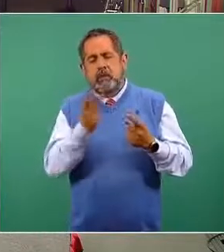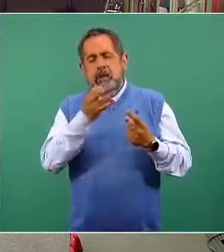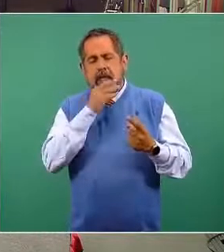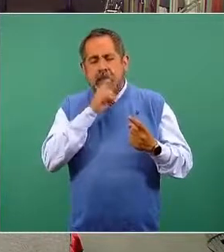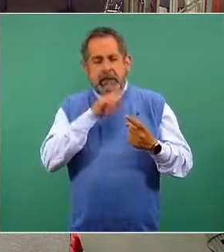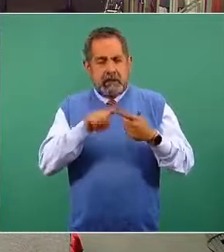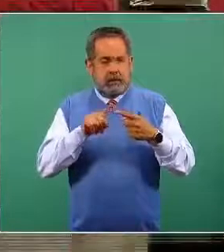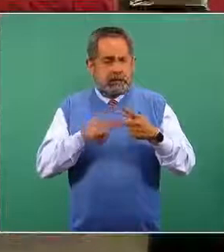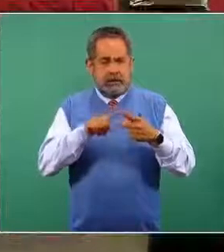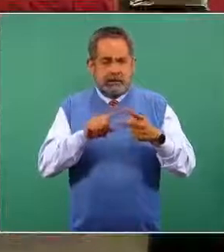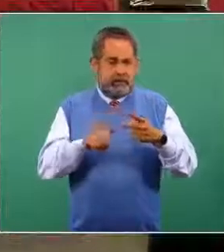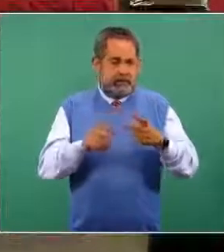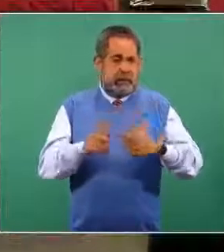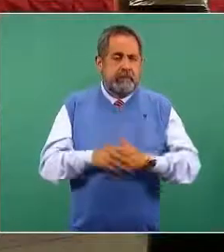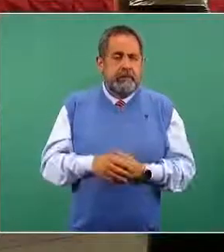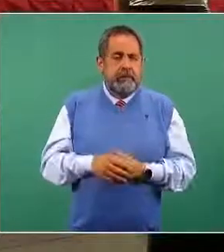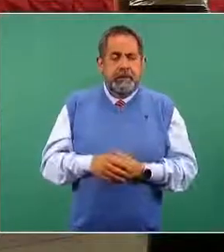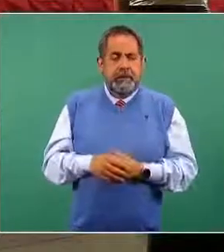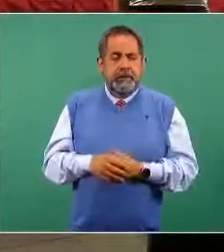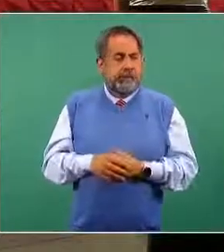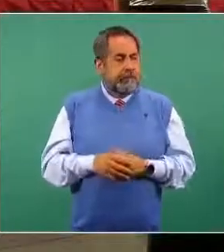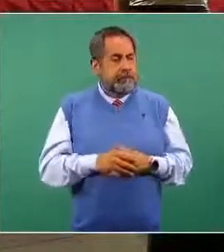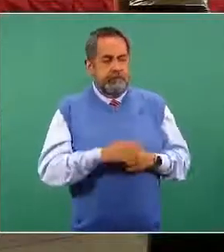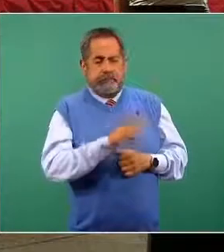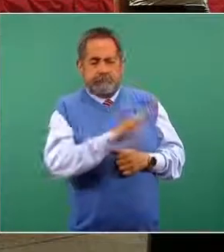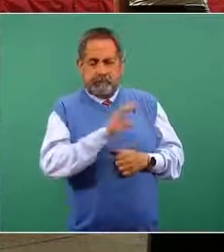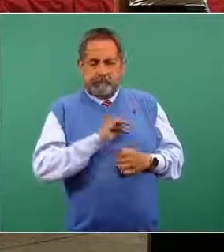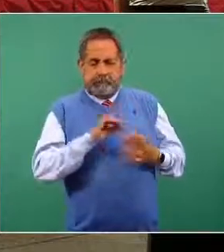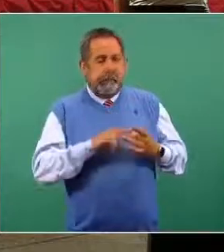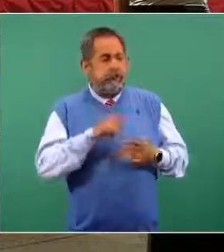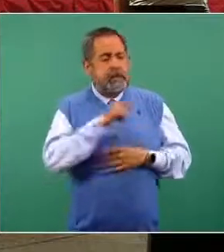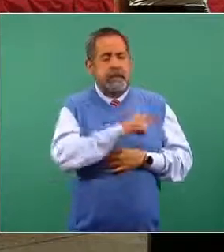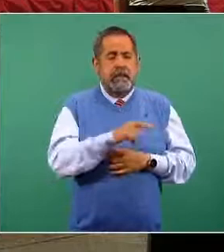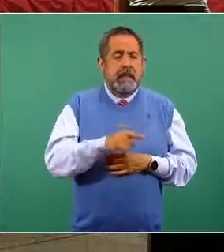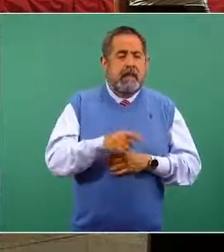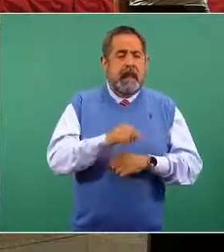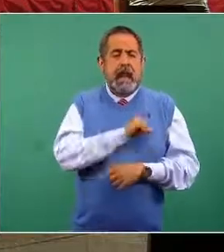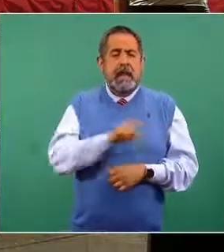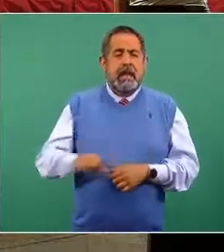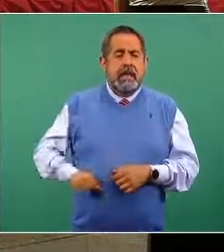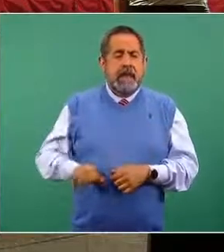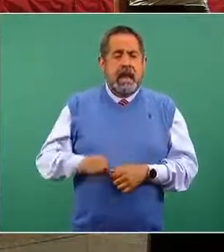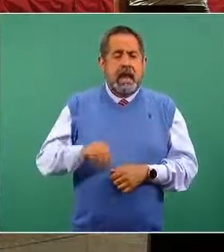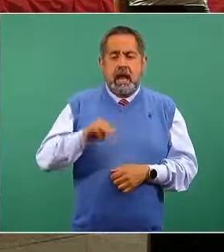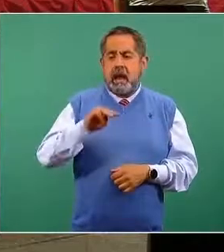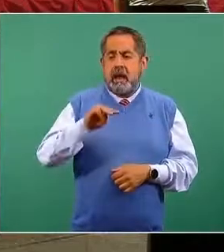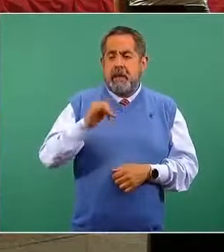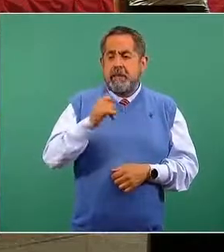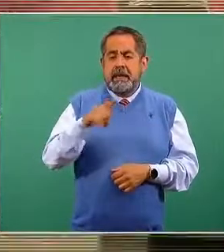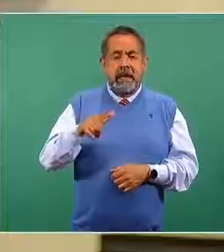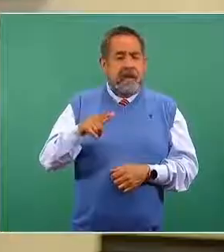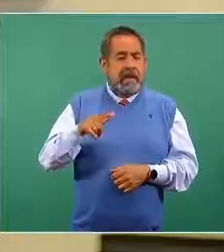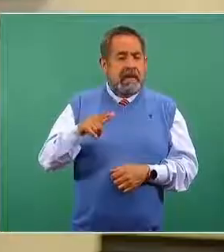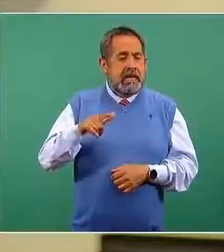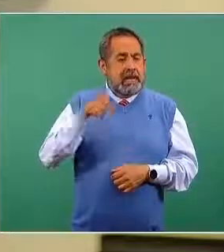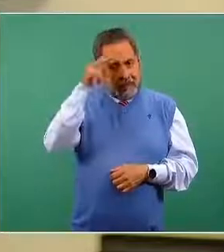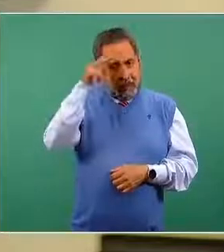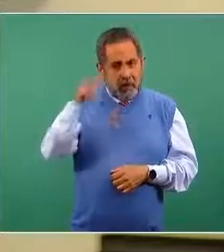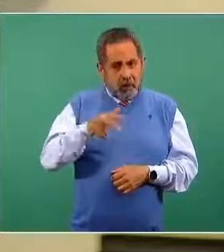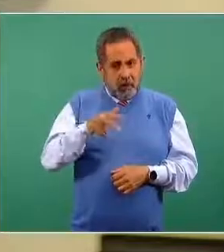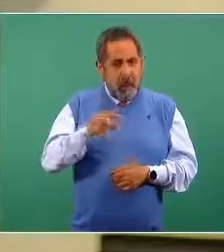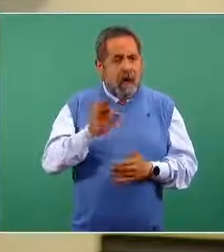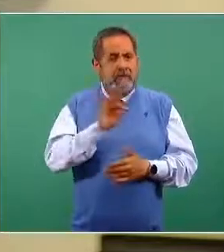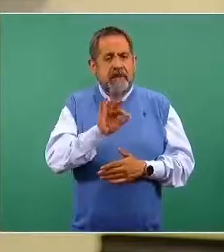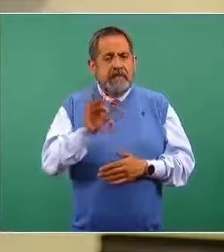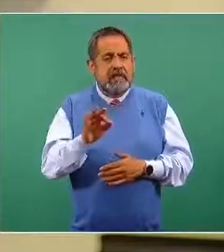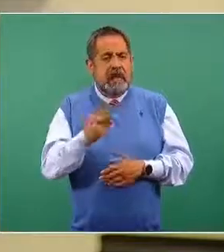primera, nos están refiriendo en la alcaldía de Miguel Hidalgo que todavía no les han dado la fecha para la segunda